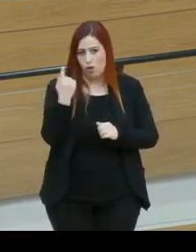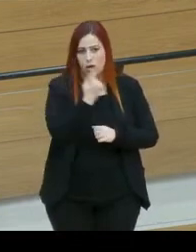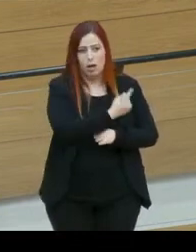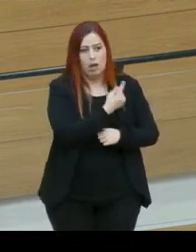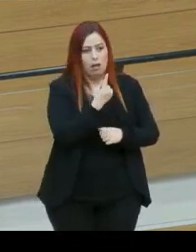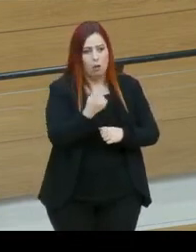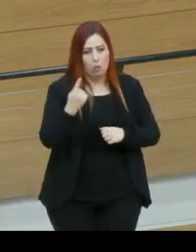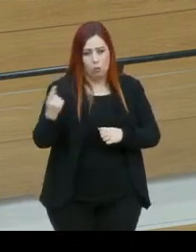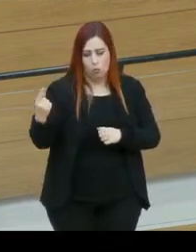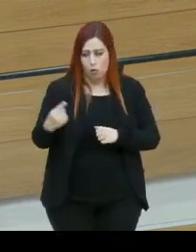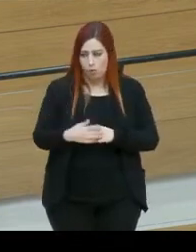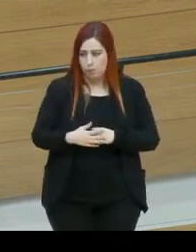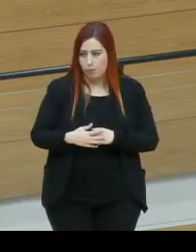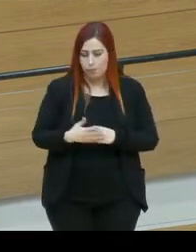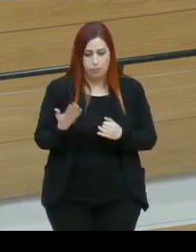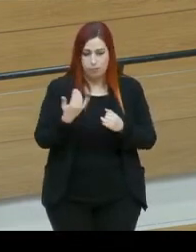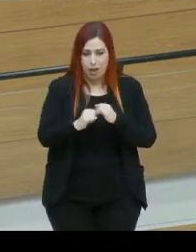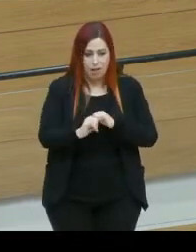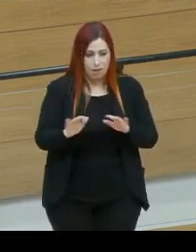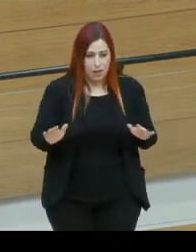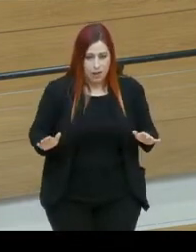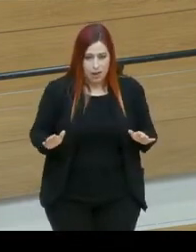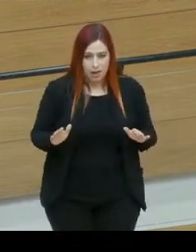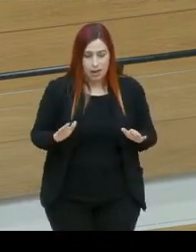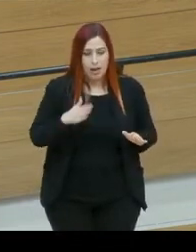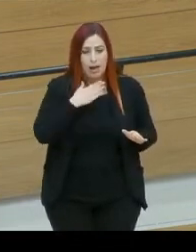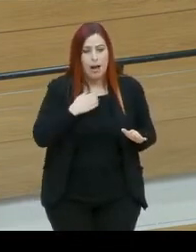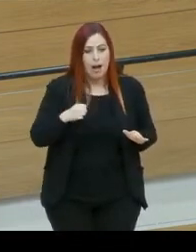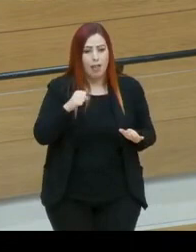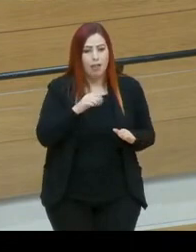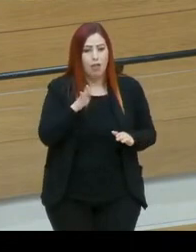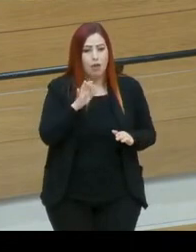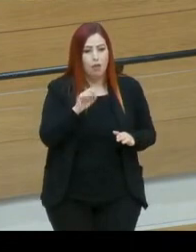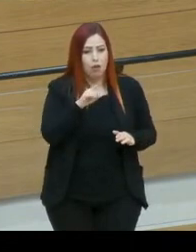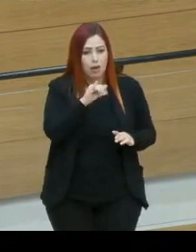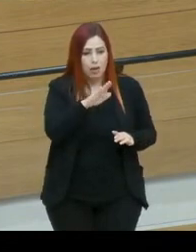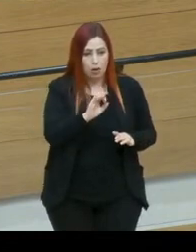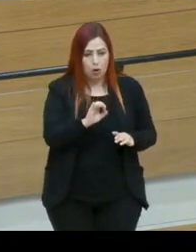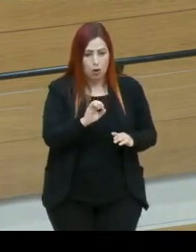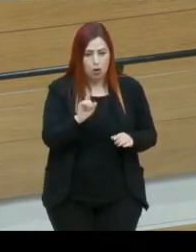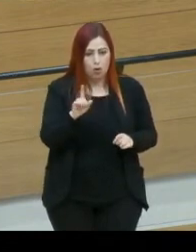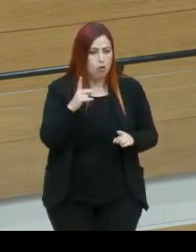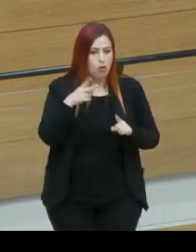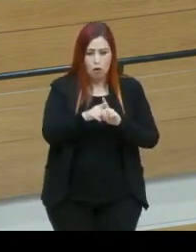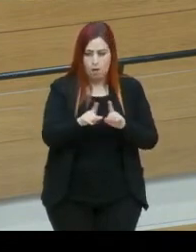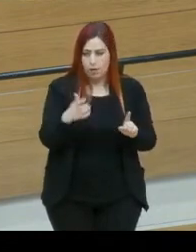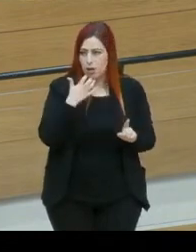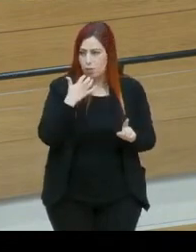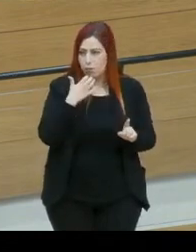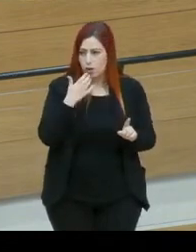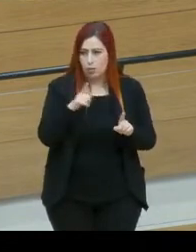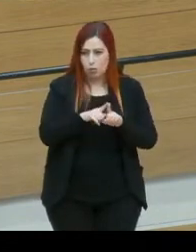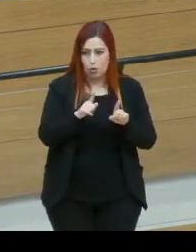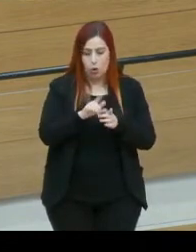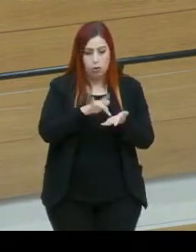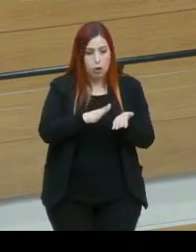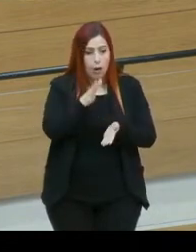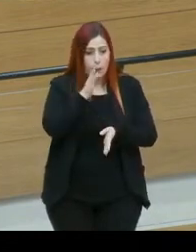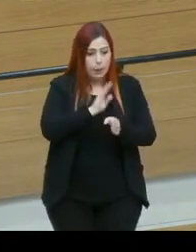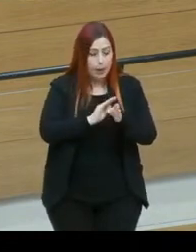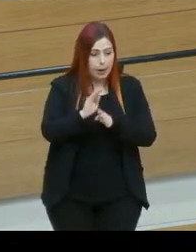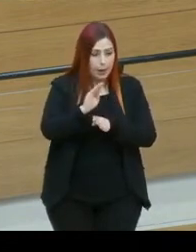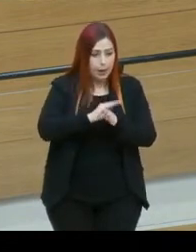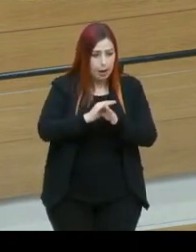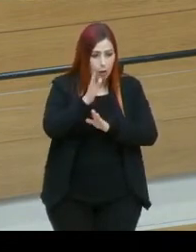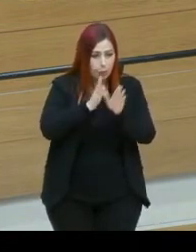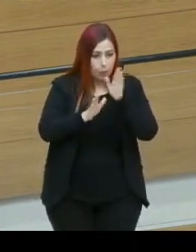uno. Al final, el ácido fólico no va a evitar, por ejemplo, la euforia que te produce el alcohol. O